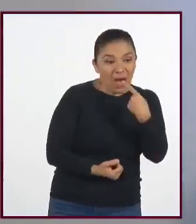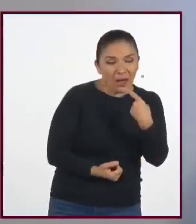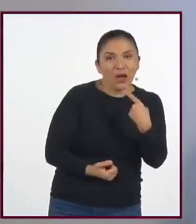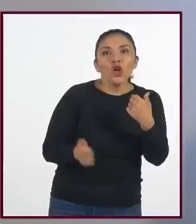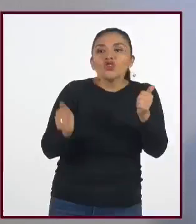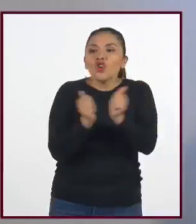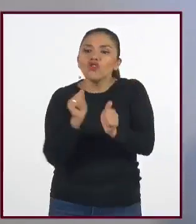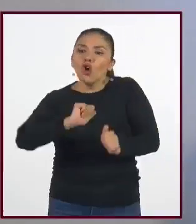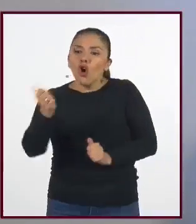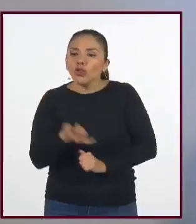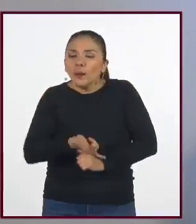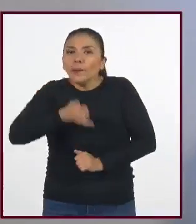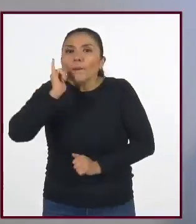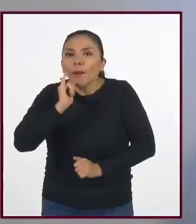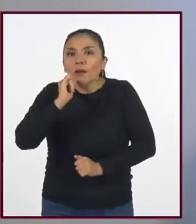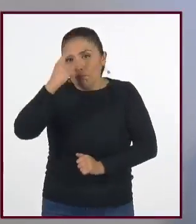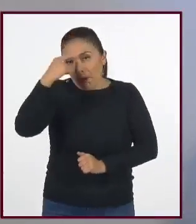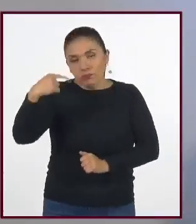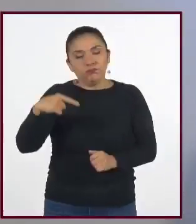efectos